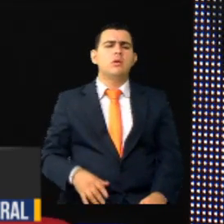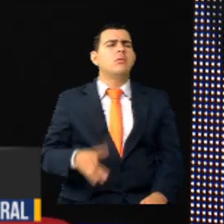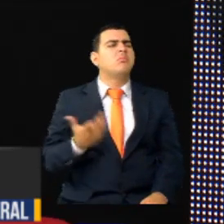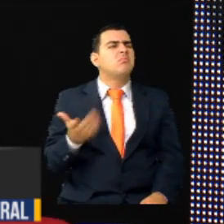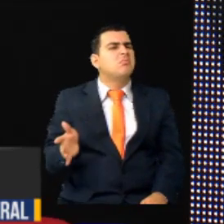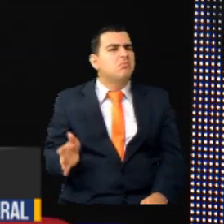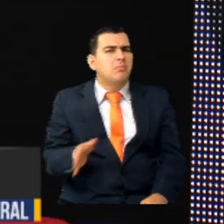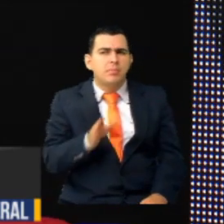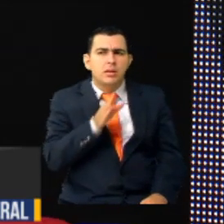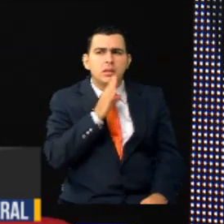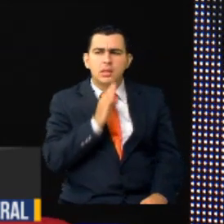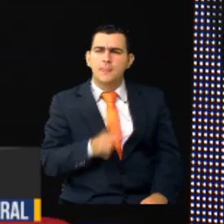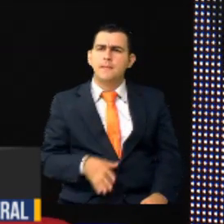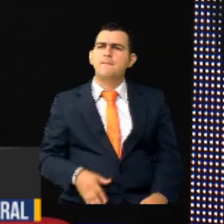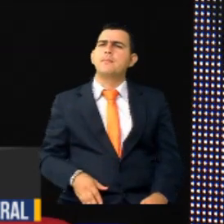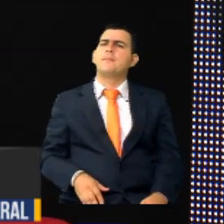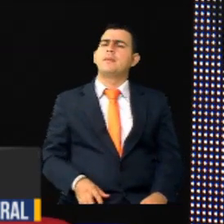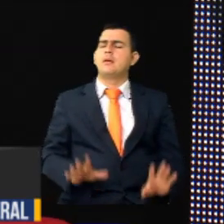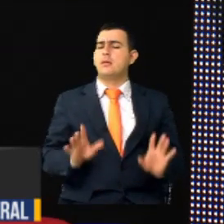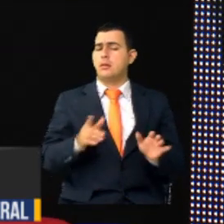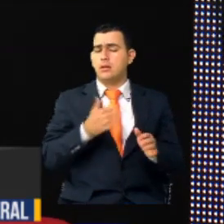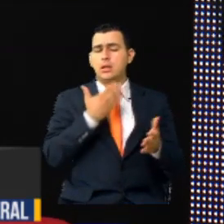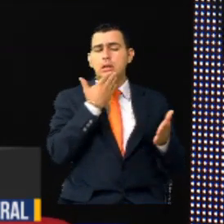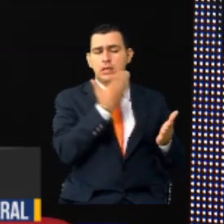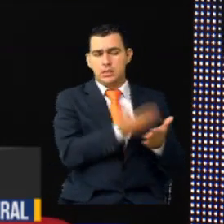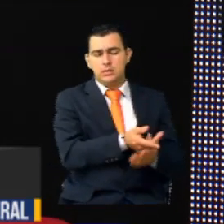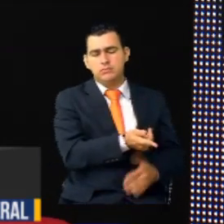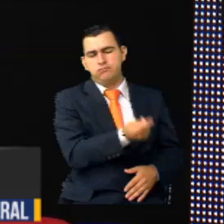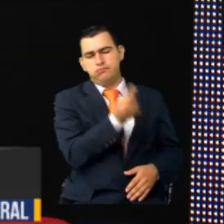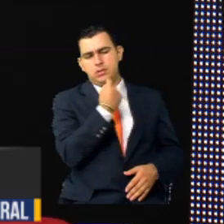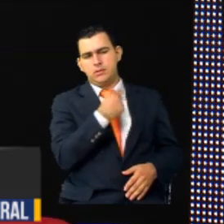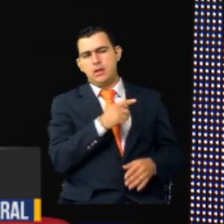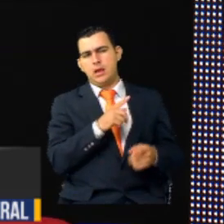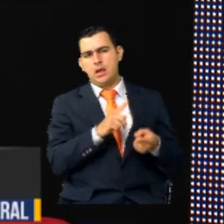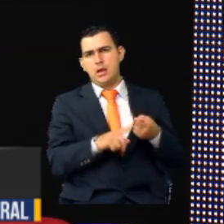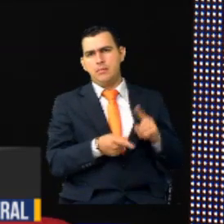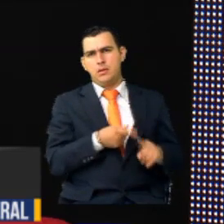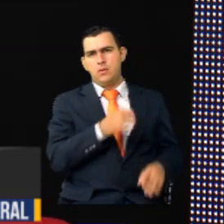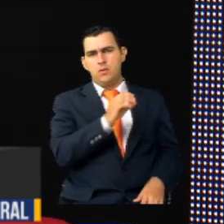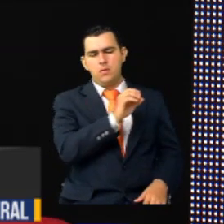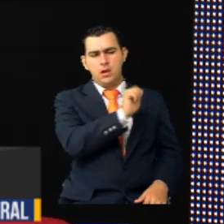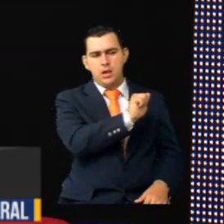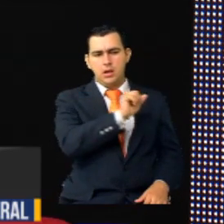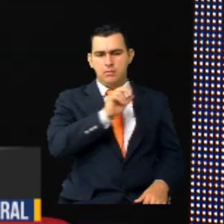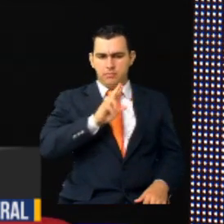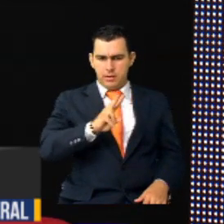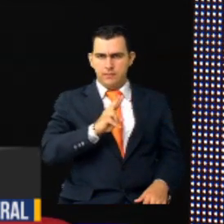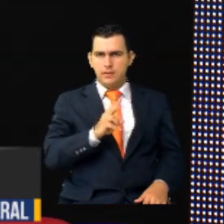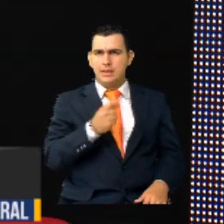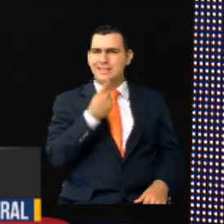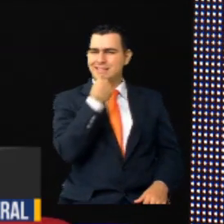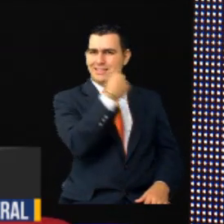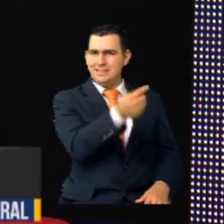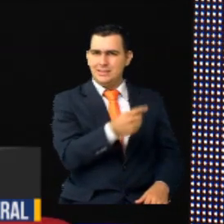vivienda por autoconstrucción, y le agradezco aquí a mi amigo Álvaro Pérez la referencia